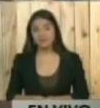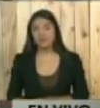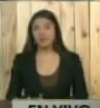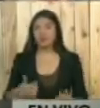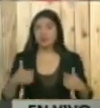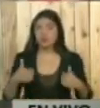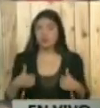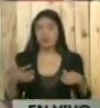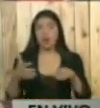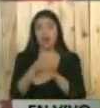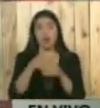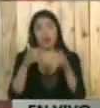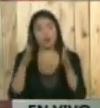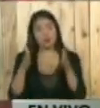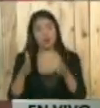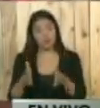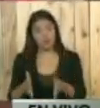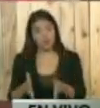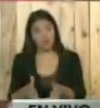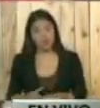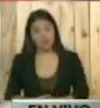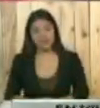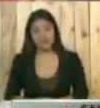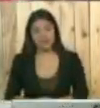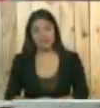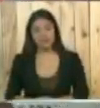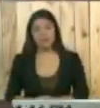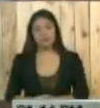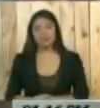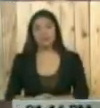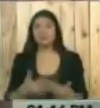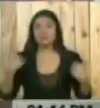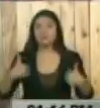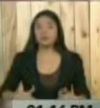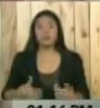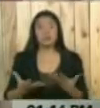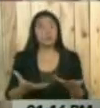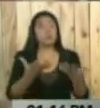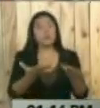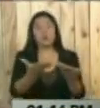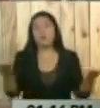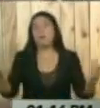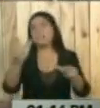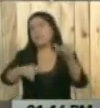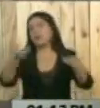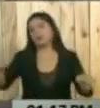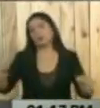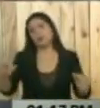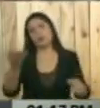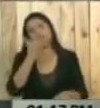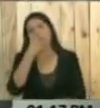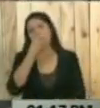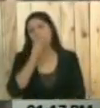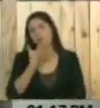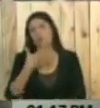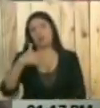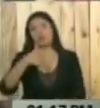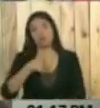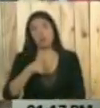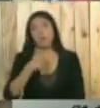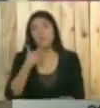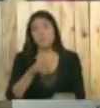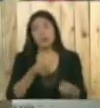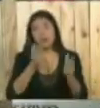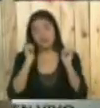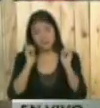la gobernadora y representante de este montón de gente maravillosa, yo hoy te